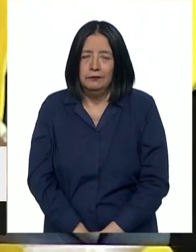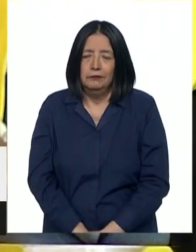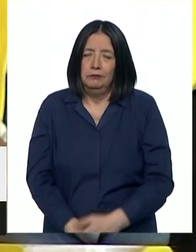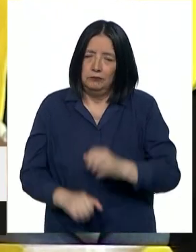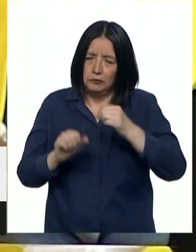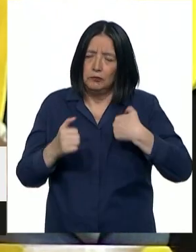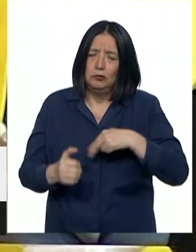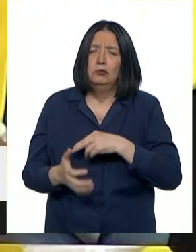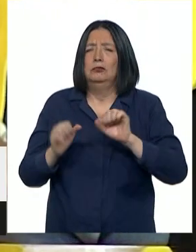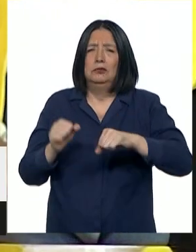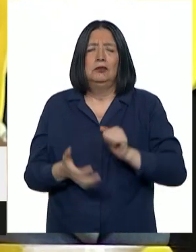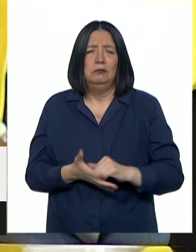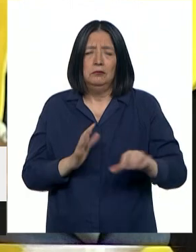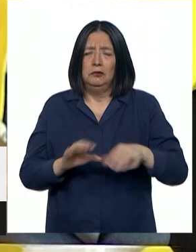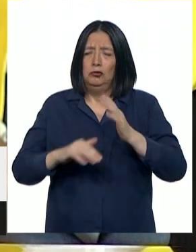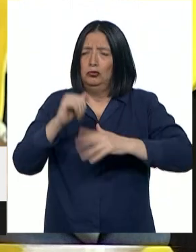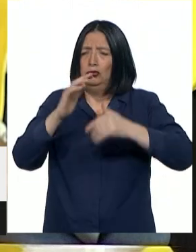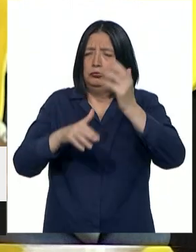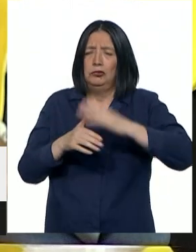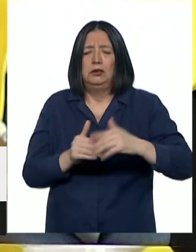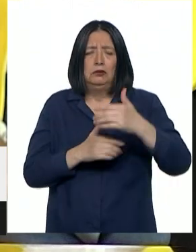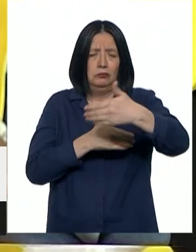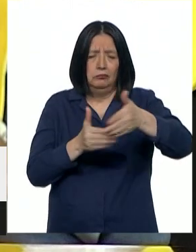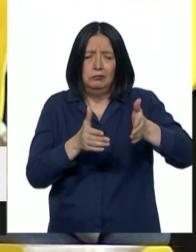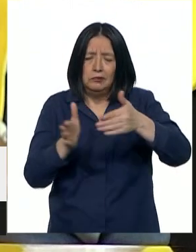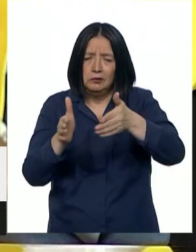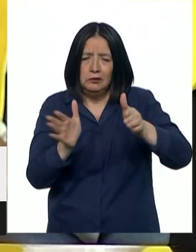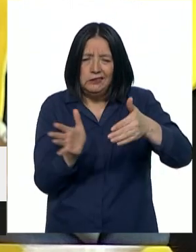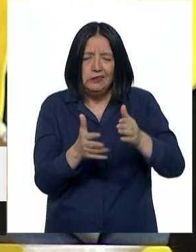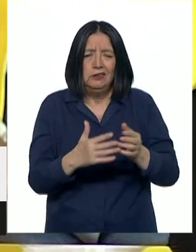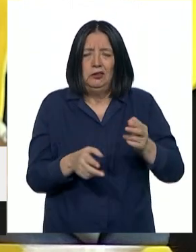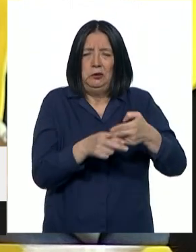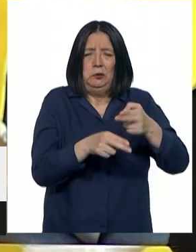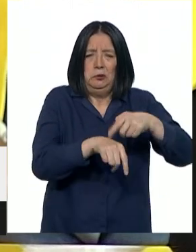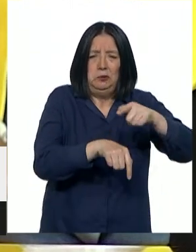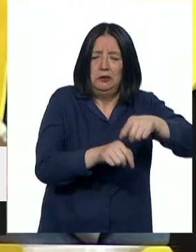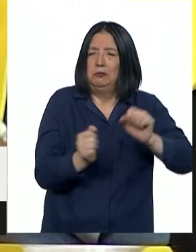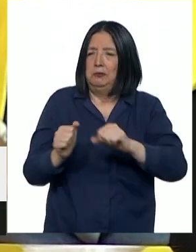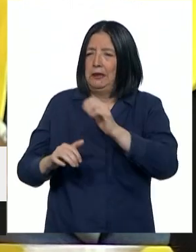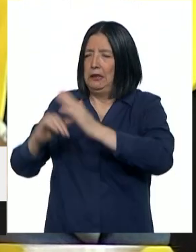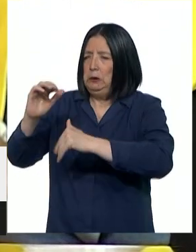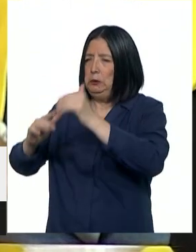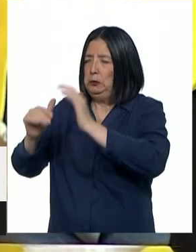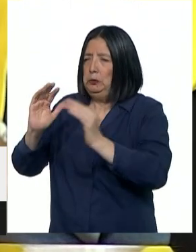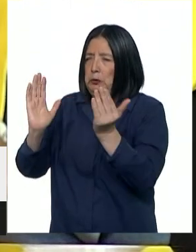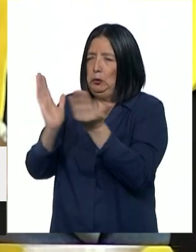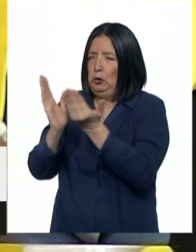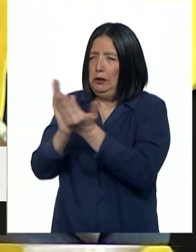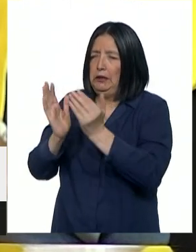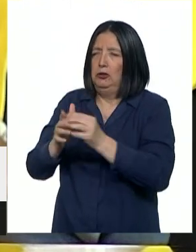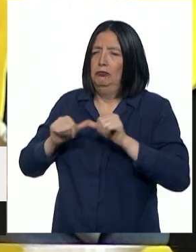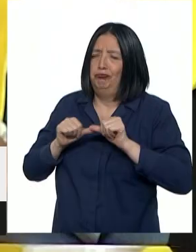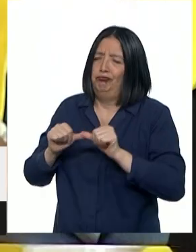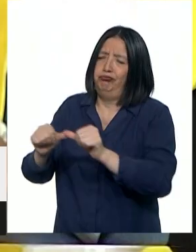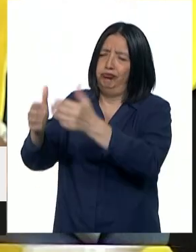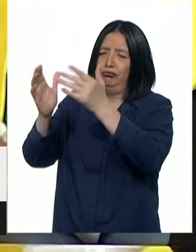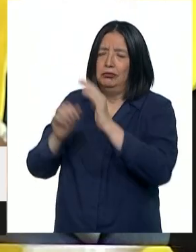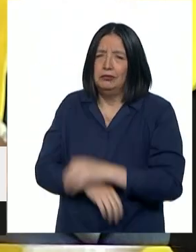Estamos haciendo aulas modulares mientras se construyan sus colegios que les dure para siempre.